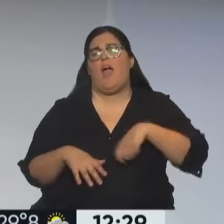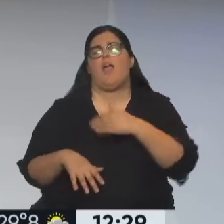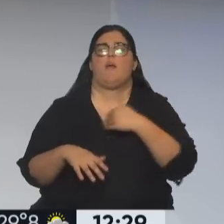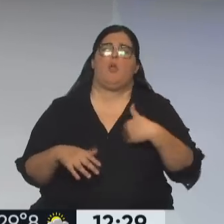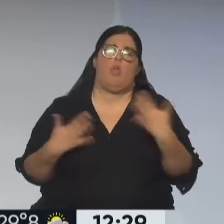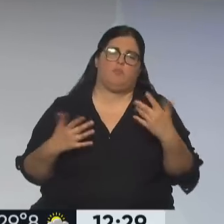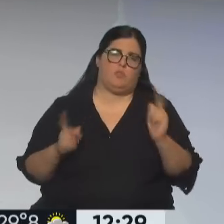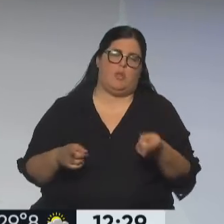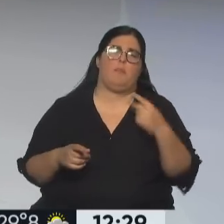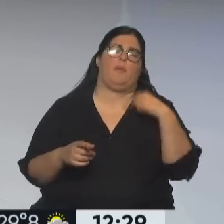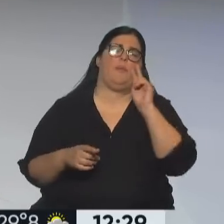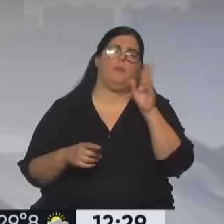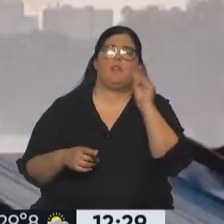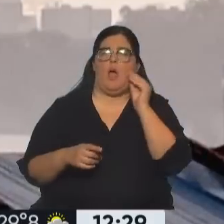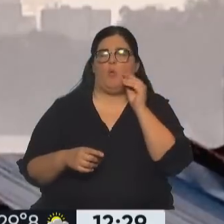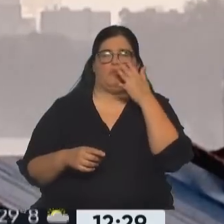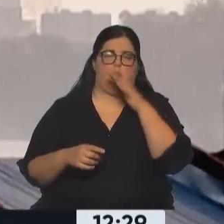de audios y ya analizamos el tema.